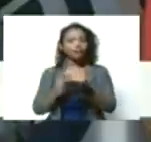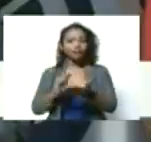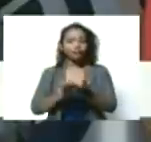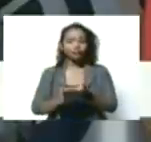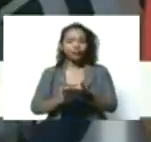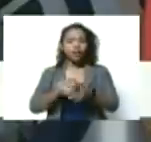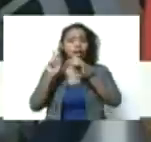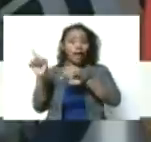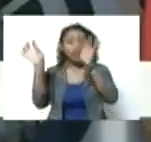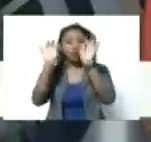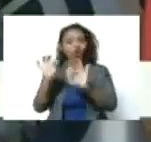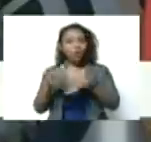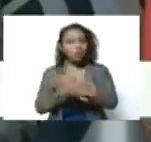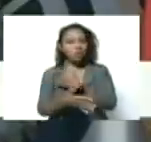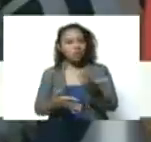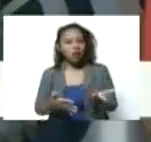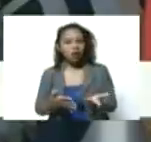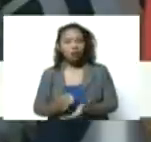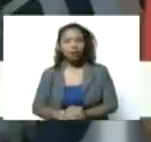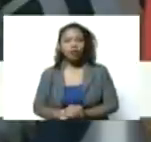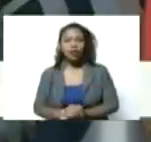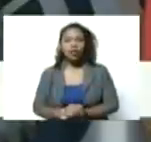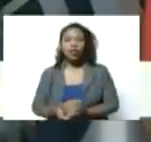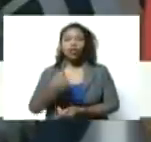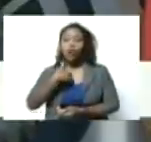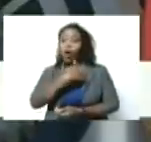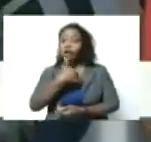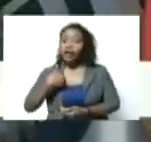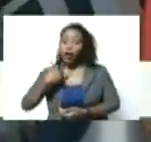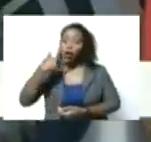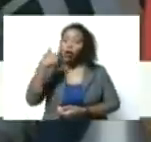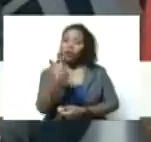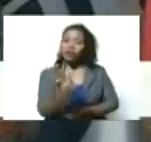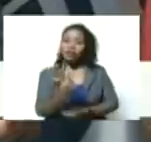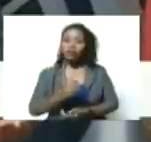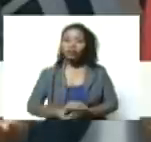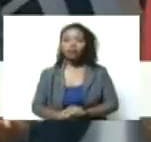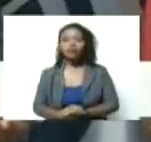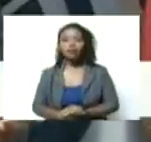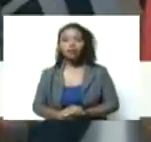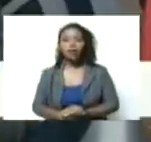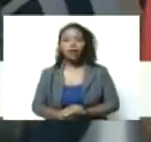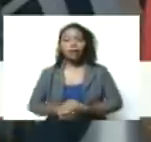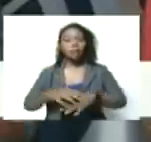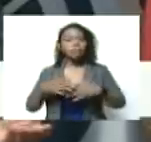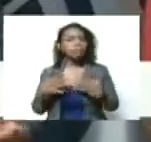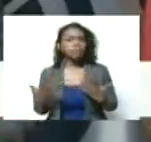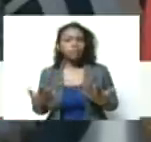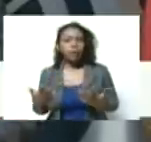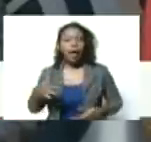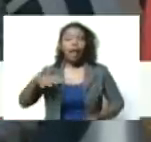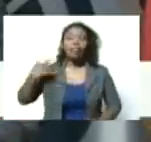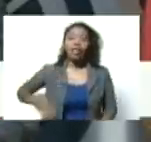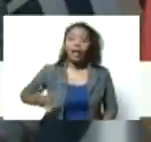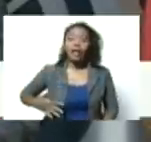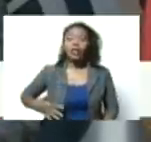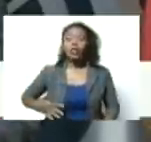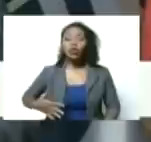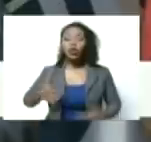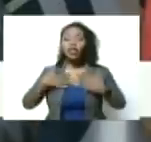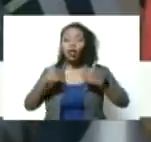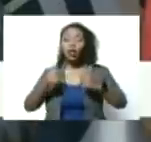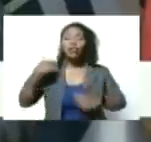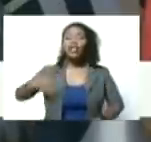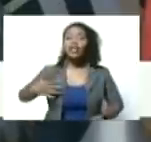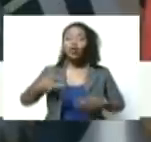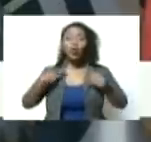en este sentido, quiero destacar que el derecho a la salud es un derecho humano,